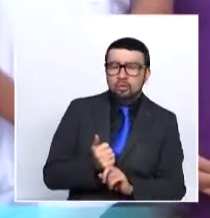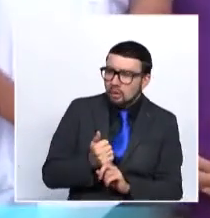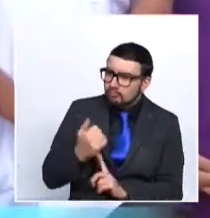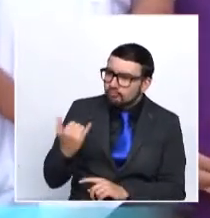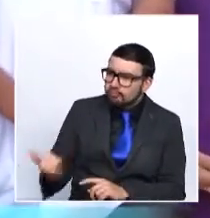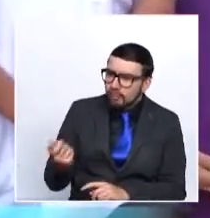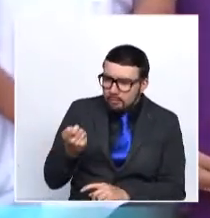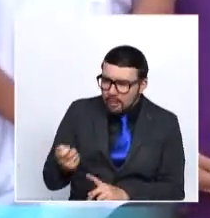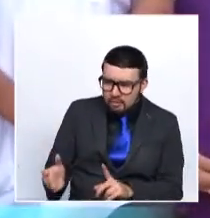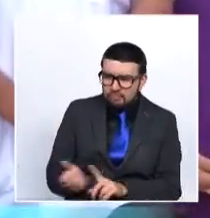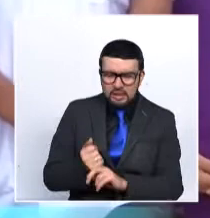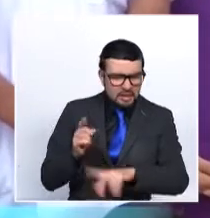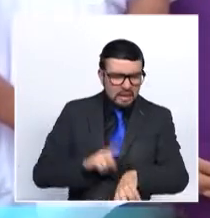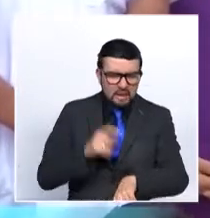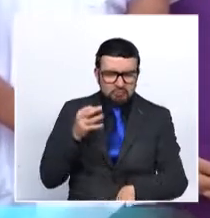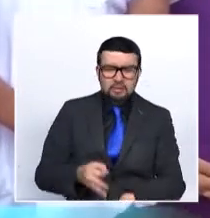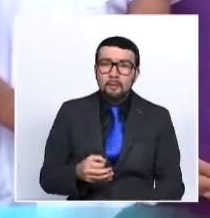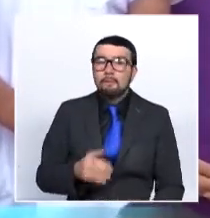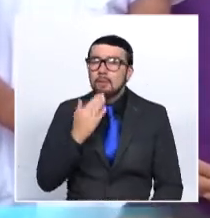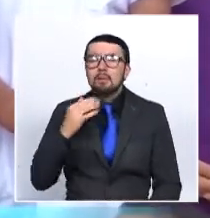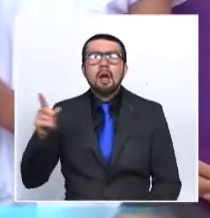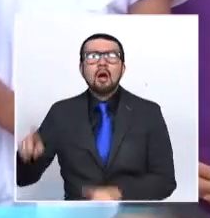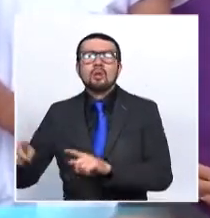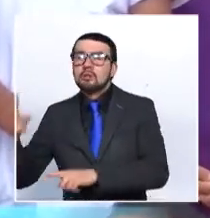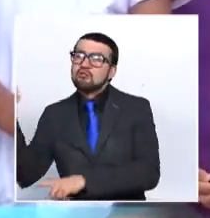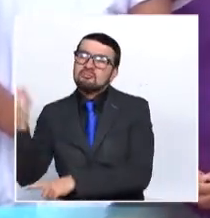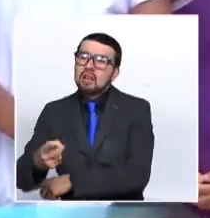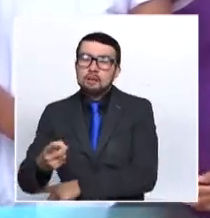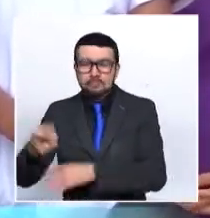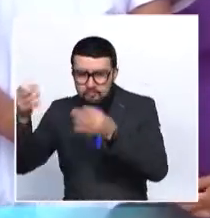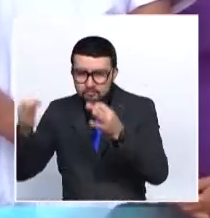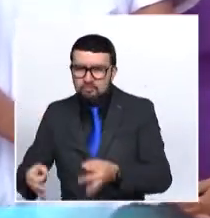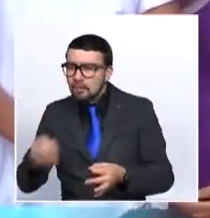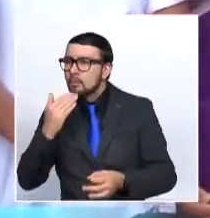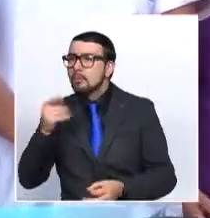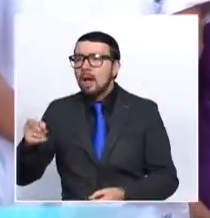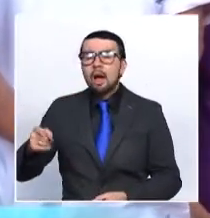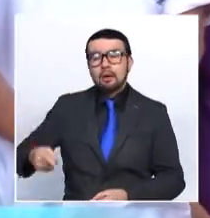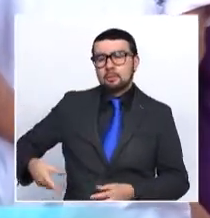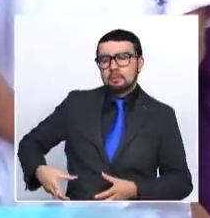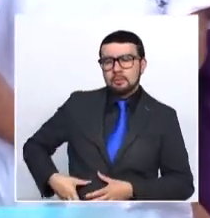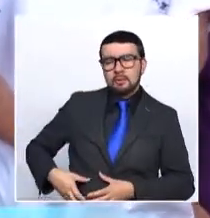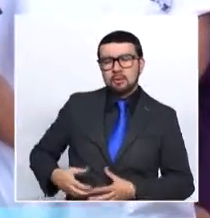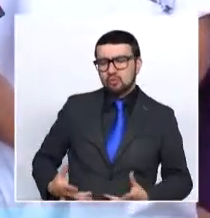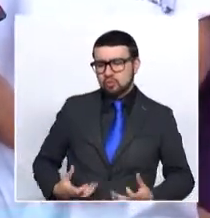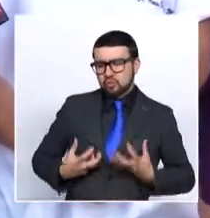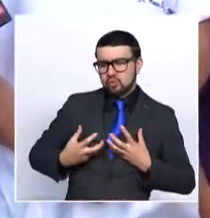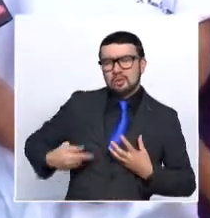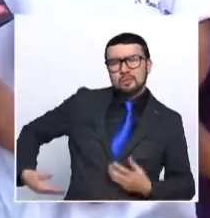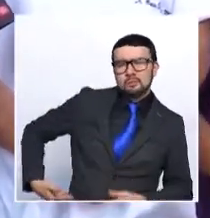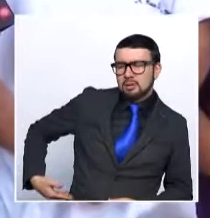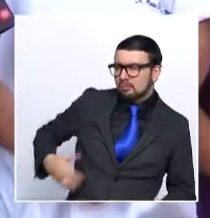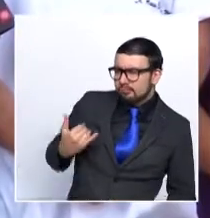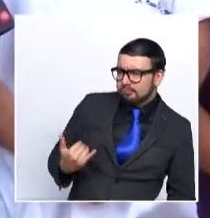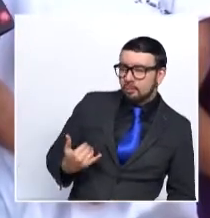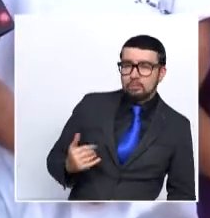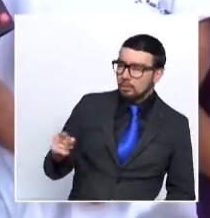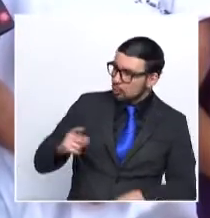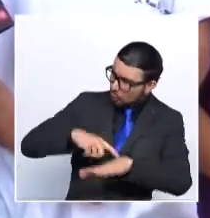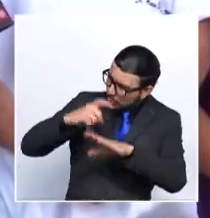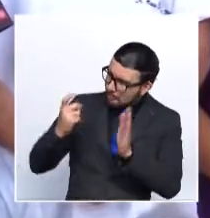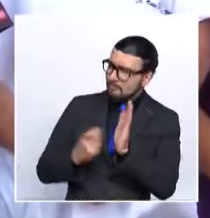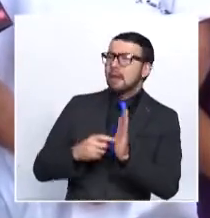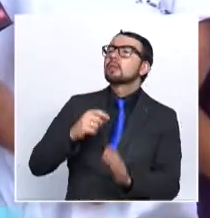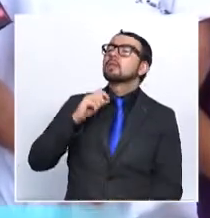venían con órdenes puntuales, que nos ha pasado, entonces una renal por una infección urinaria crónica, señor, hágasela entera, que es